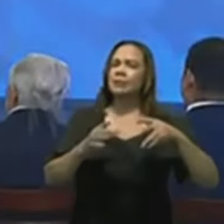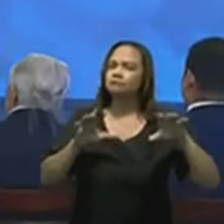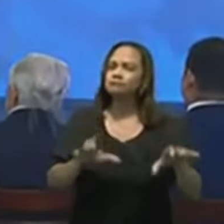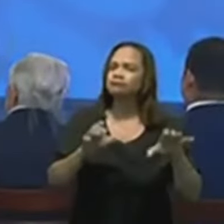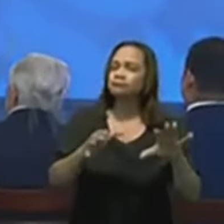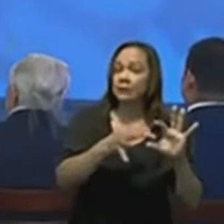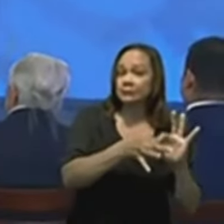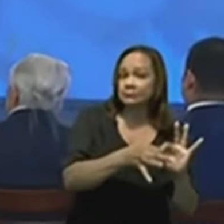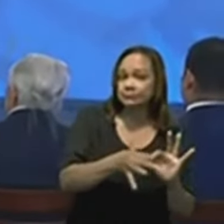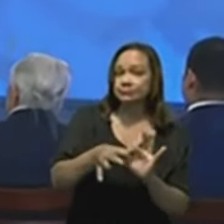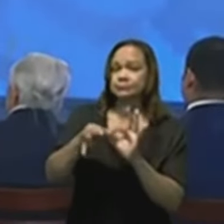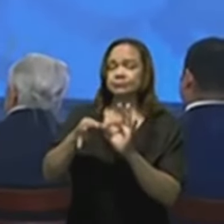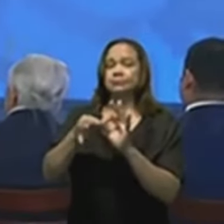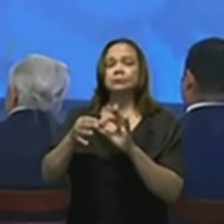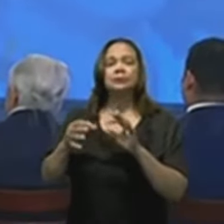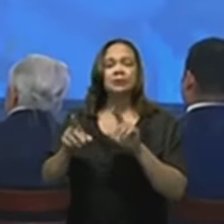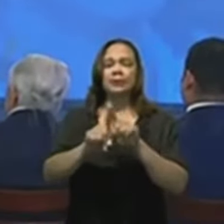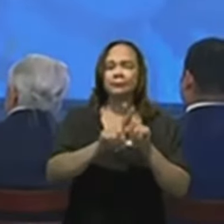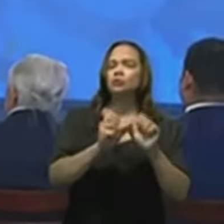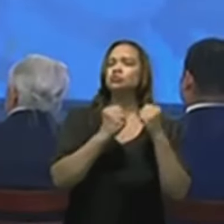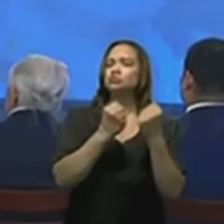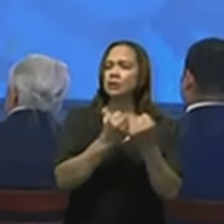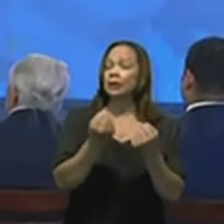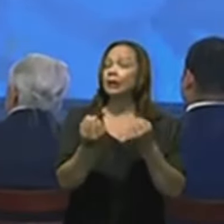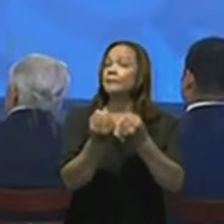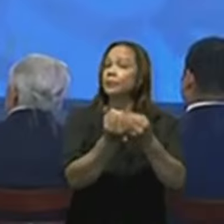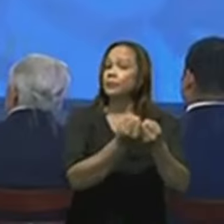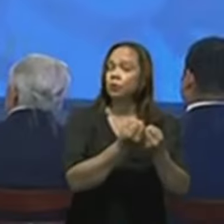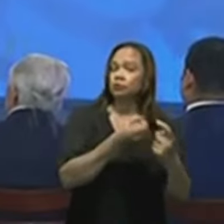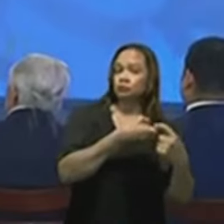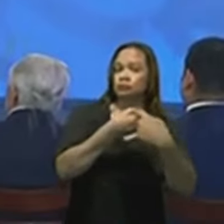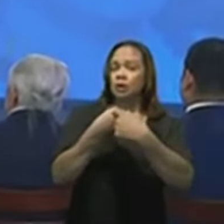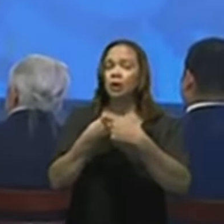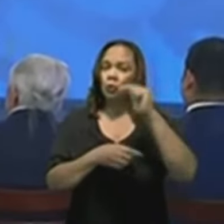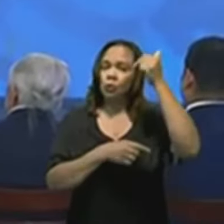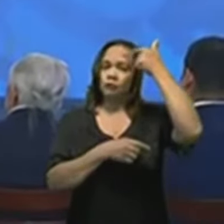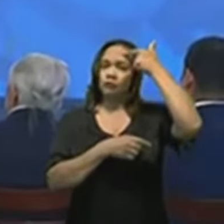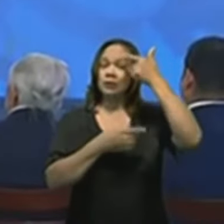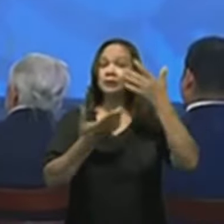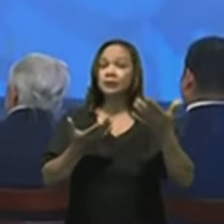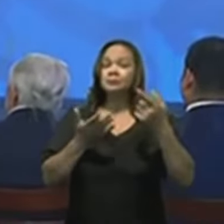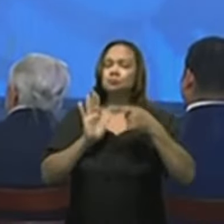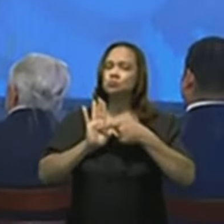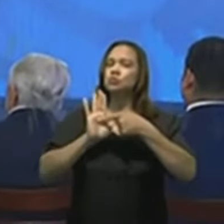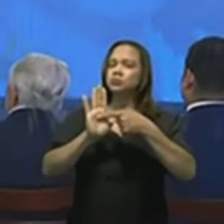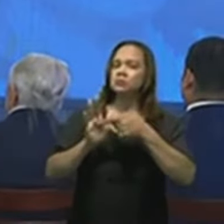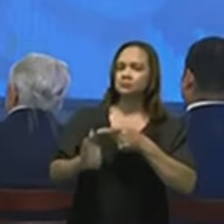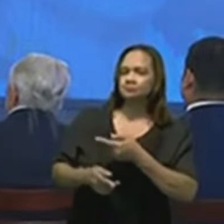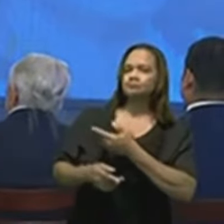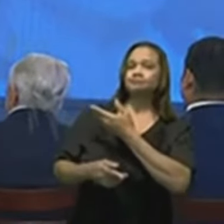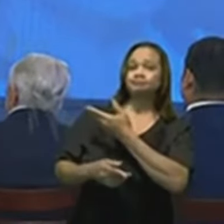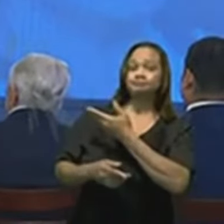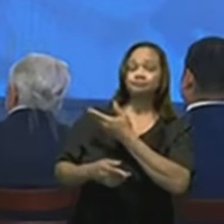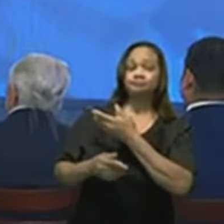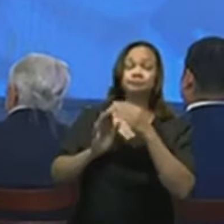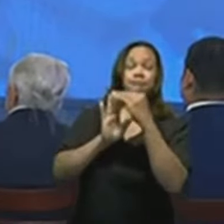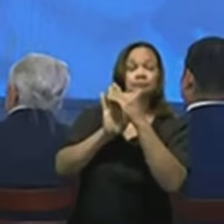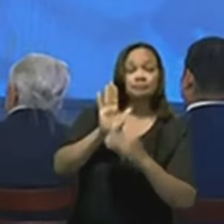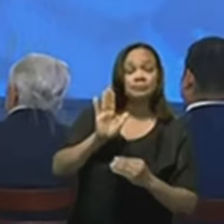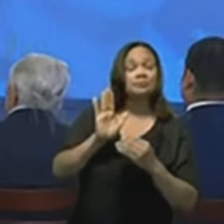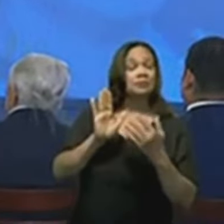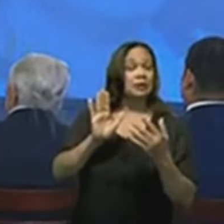de beneficios que giran alrededor de de ayudar a los demás también me llamó la atención